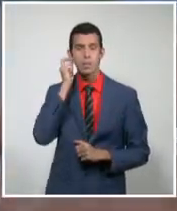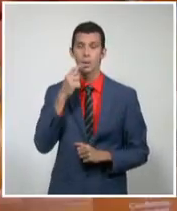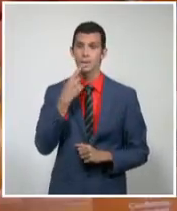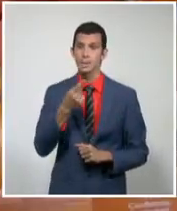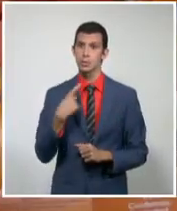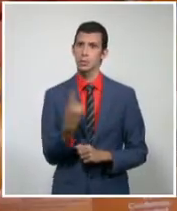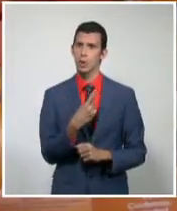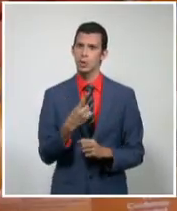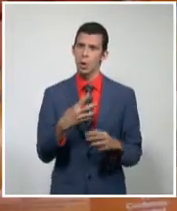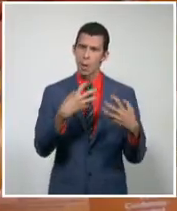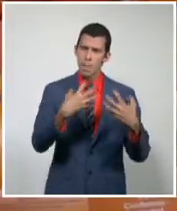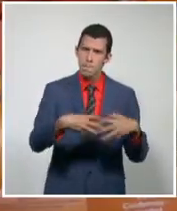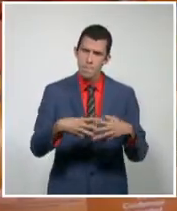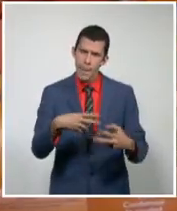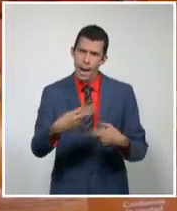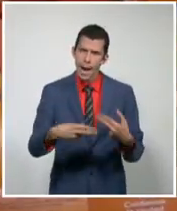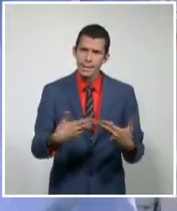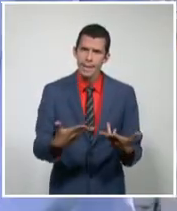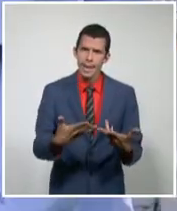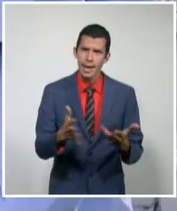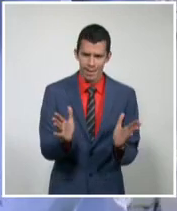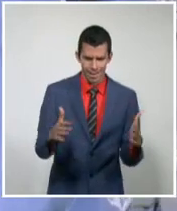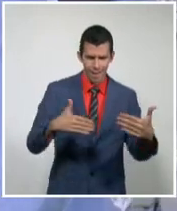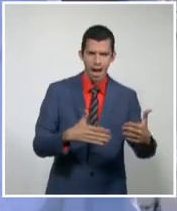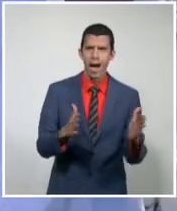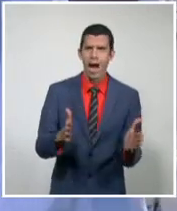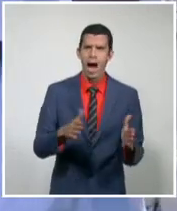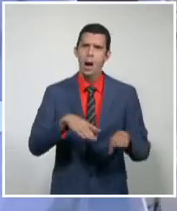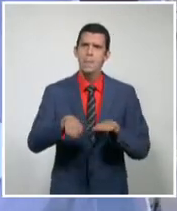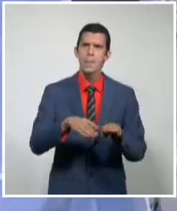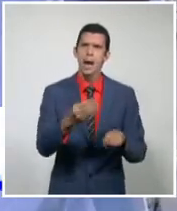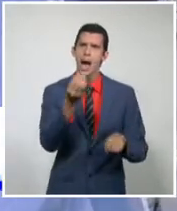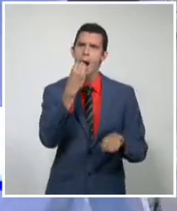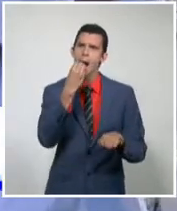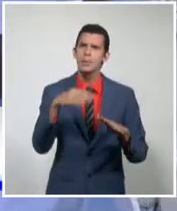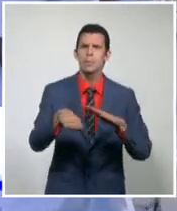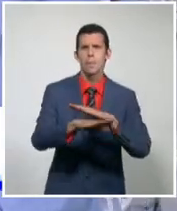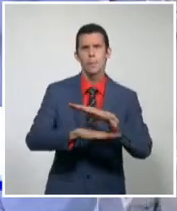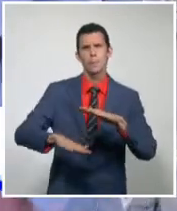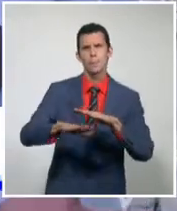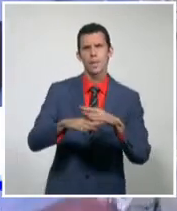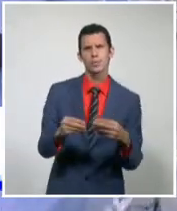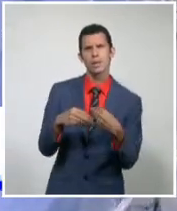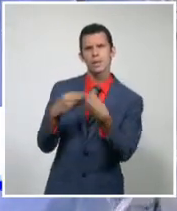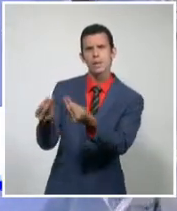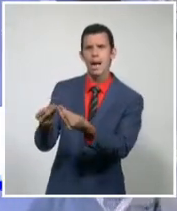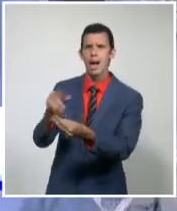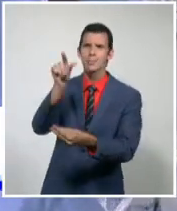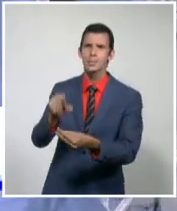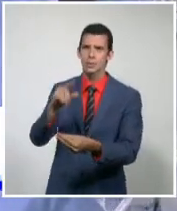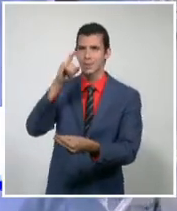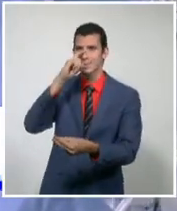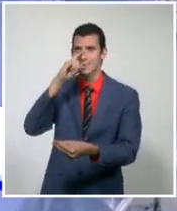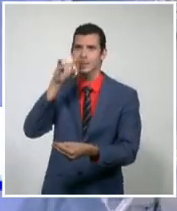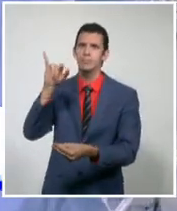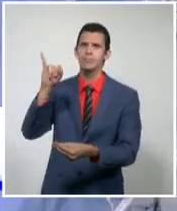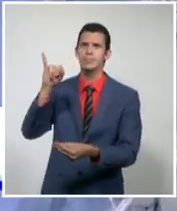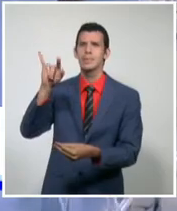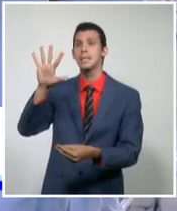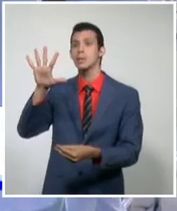consumidores mayores de 65 años, con el objetivo de que ellos puedan tener por determinados días una